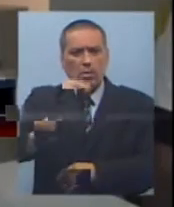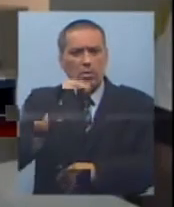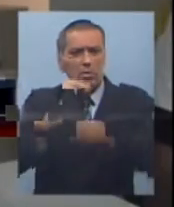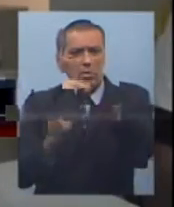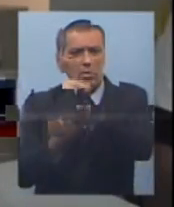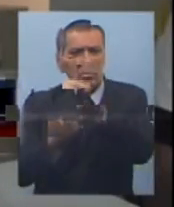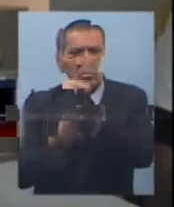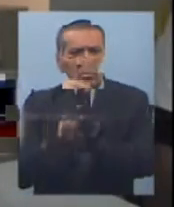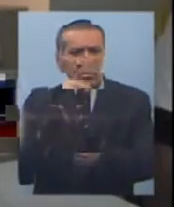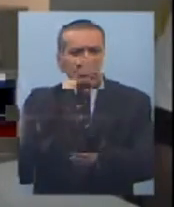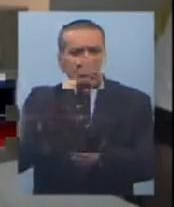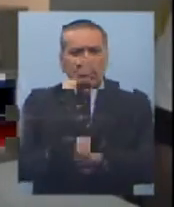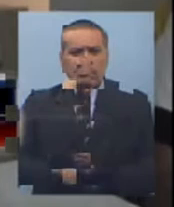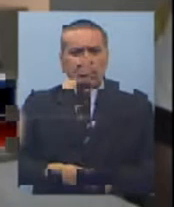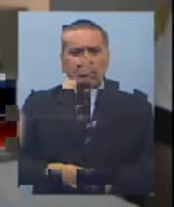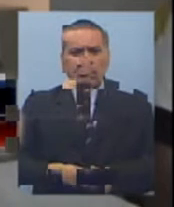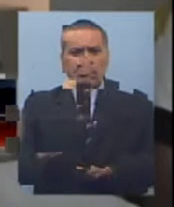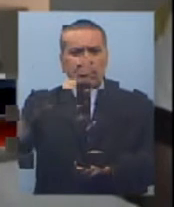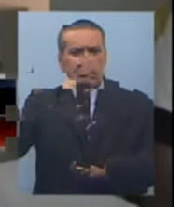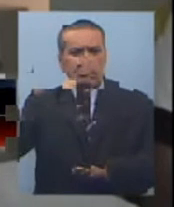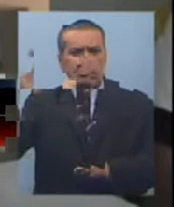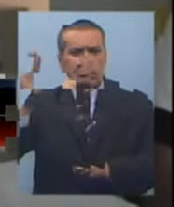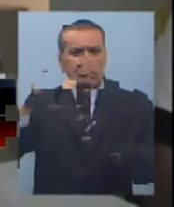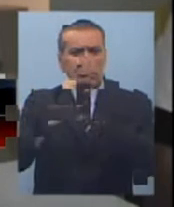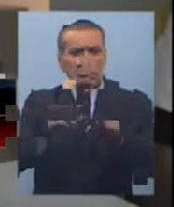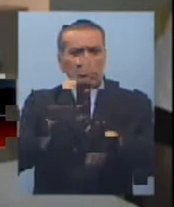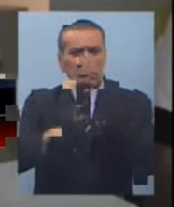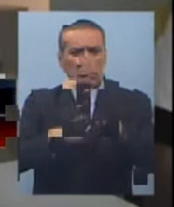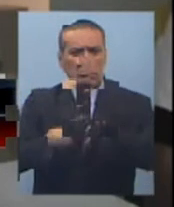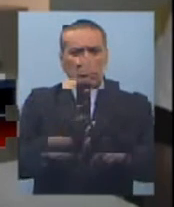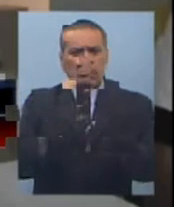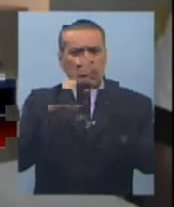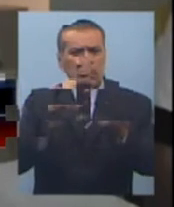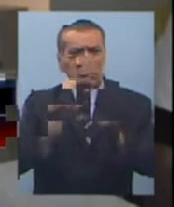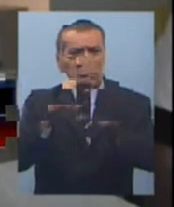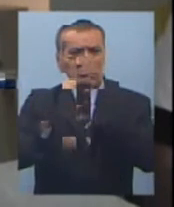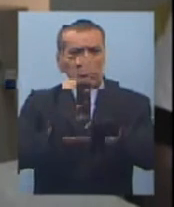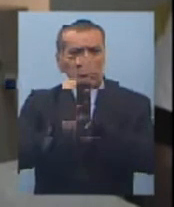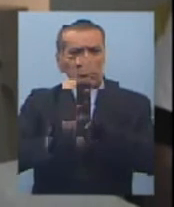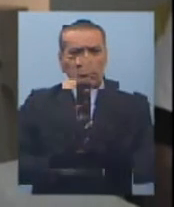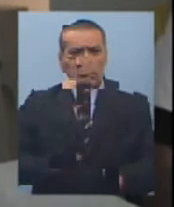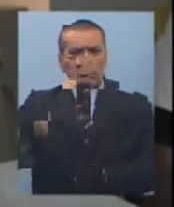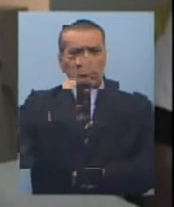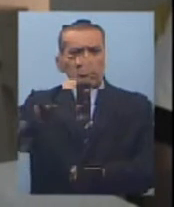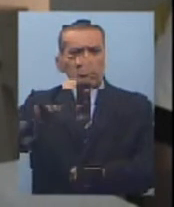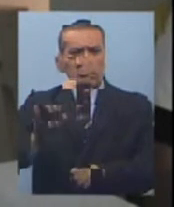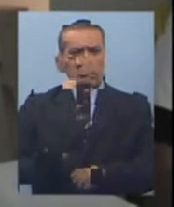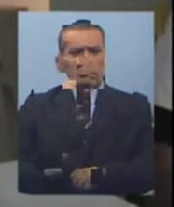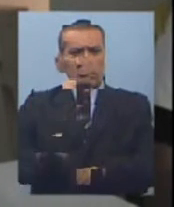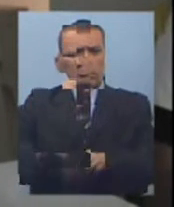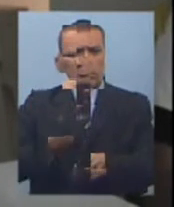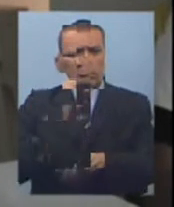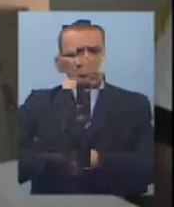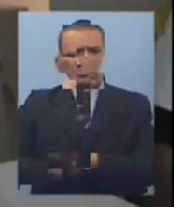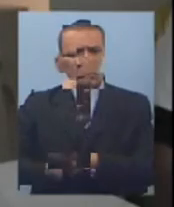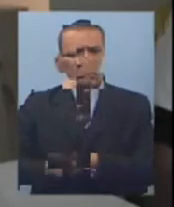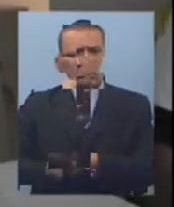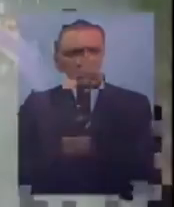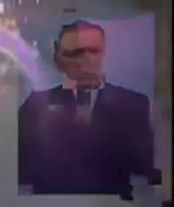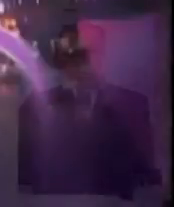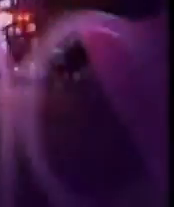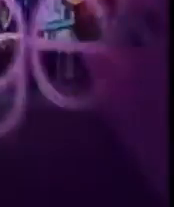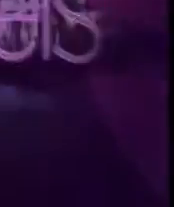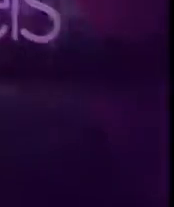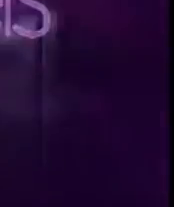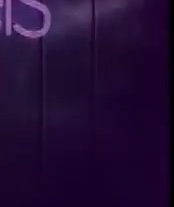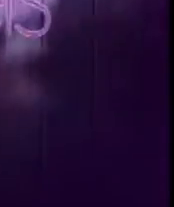respaldo importante, es un gran compromiso, porque todo no deja de ser un gran compromiso. Pero tenemos la capacidad y estamos preparados